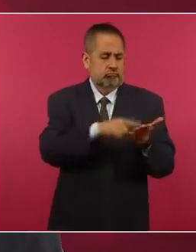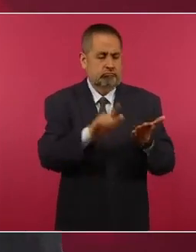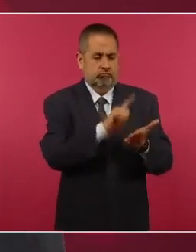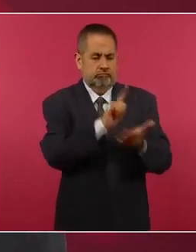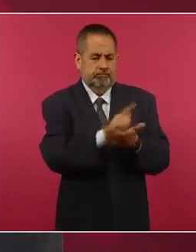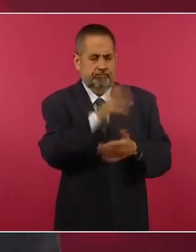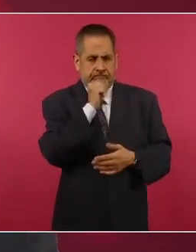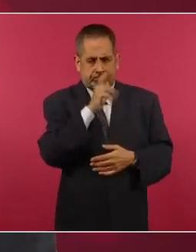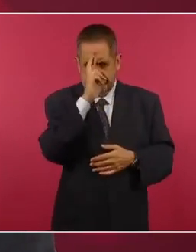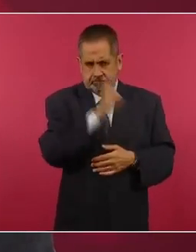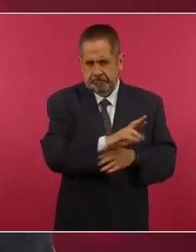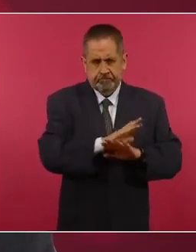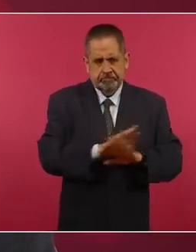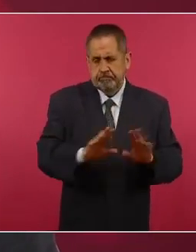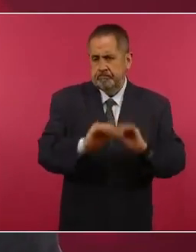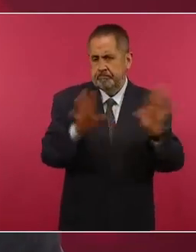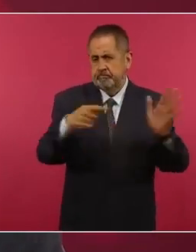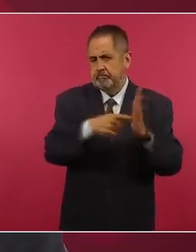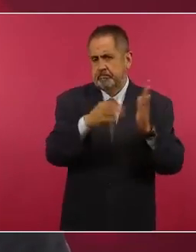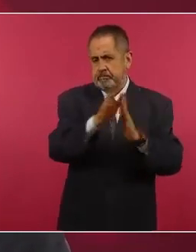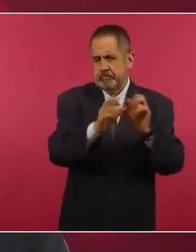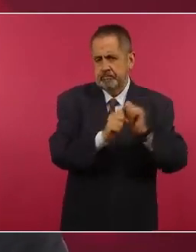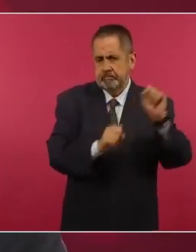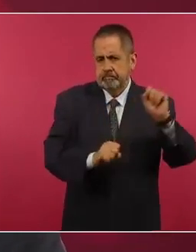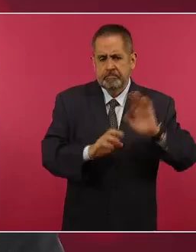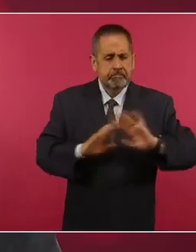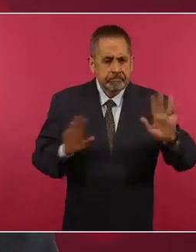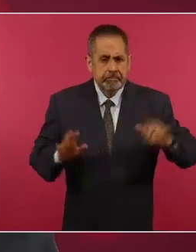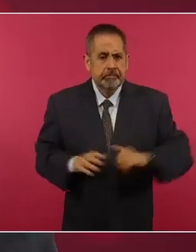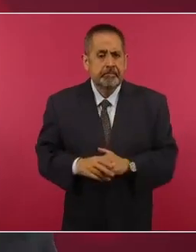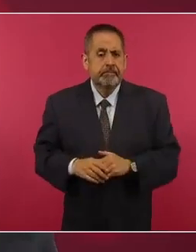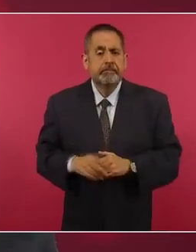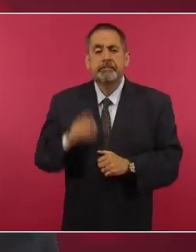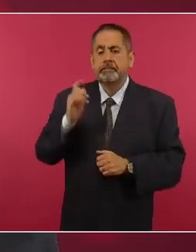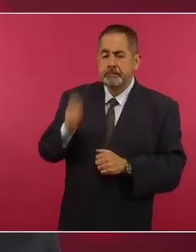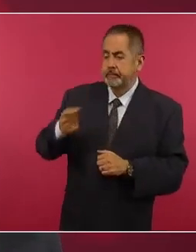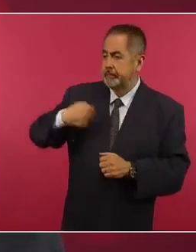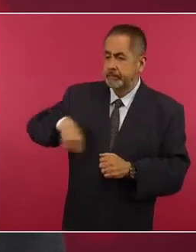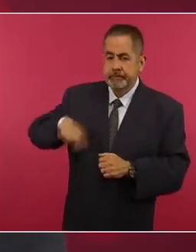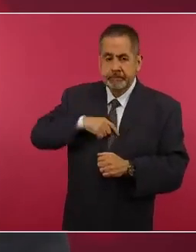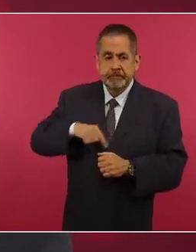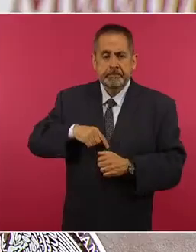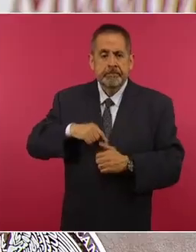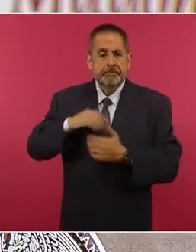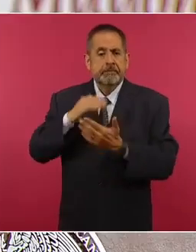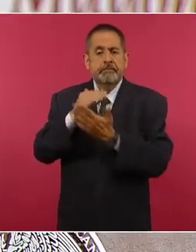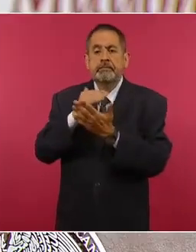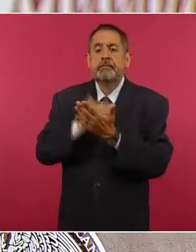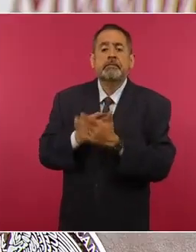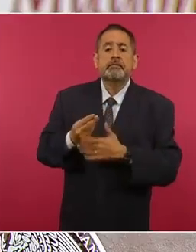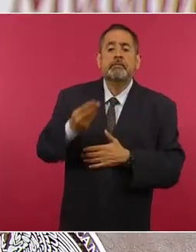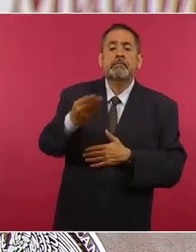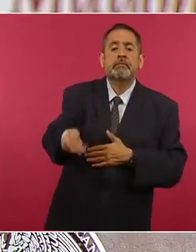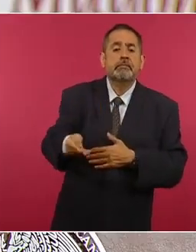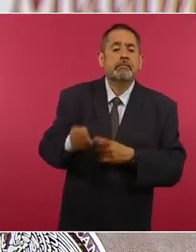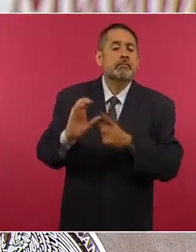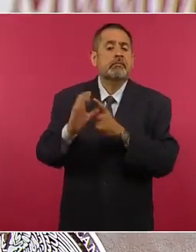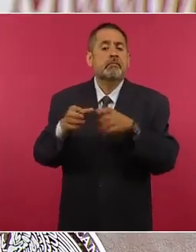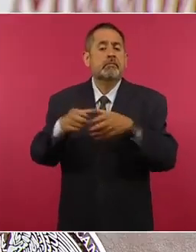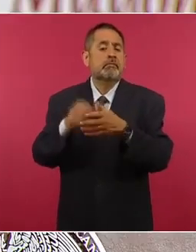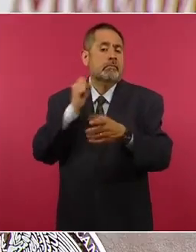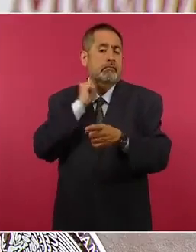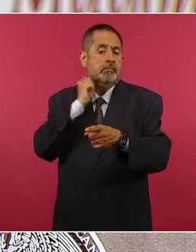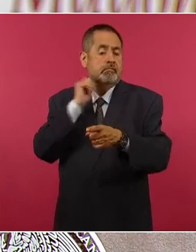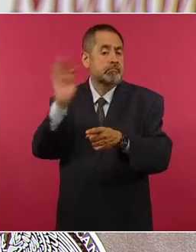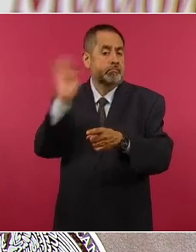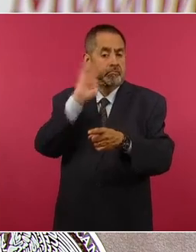está perfectamente definida en la Constitución. Y en la eventualidad de que la minuta, que ahora está en comisiones en el Senado, no